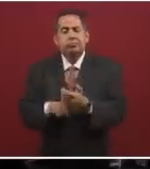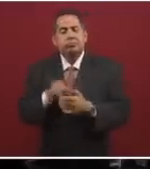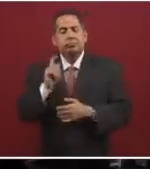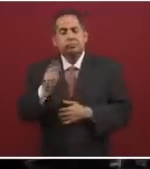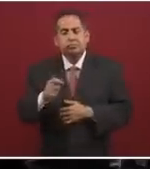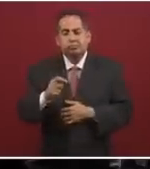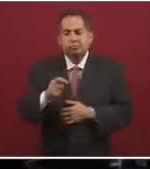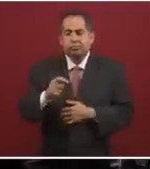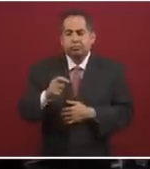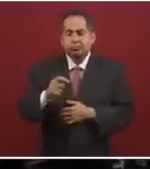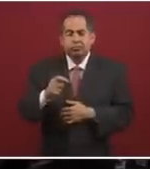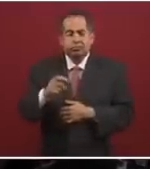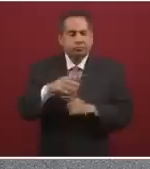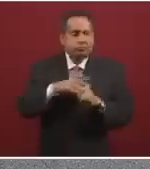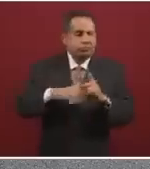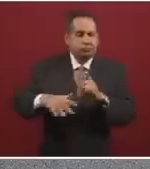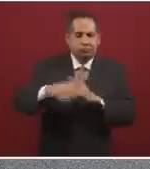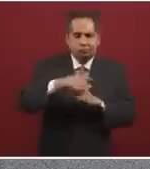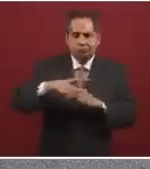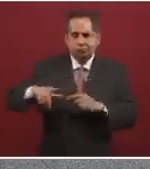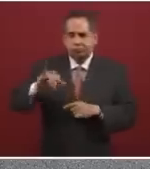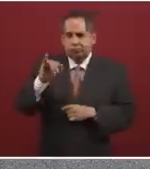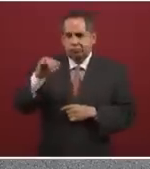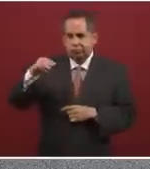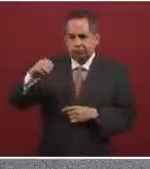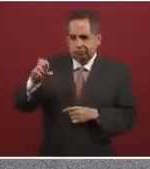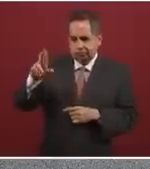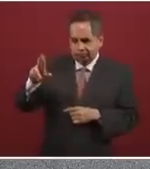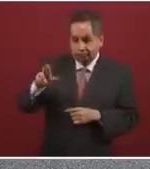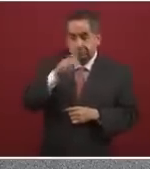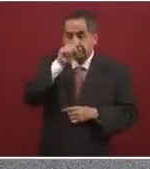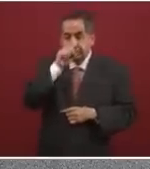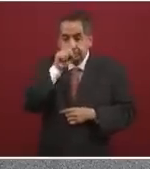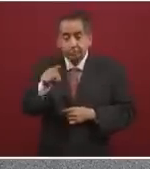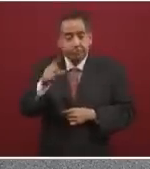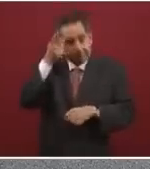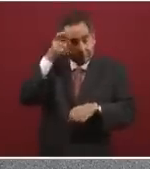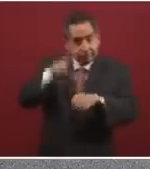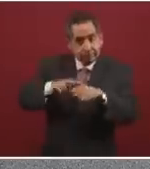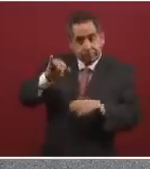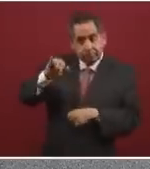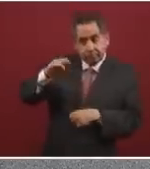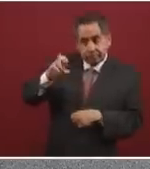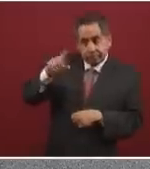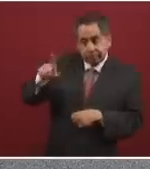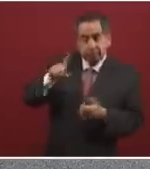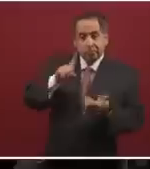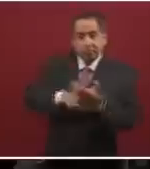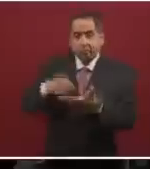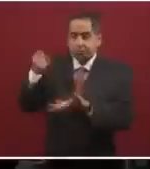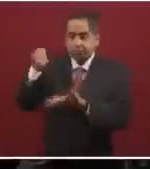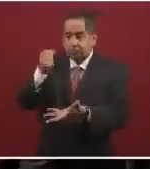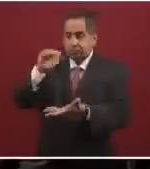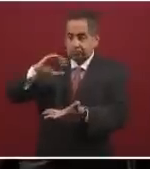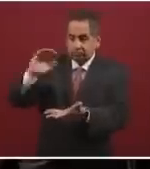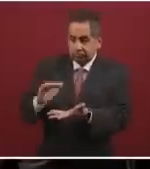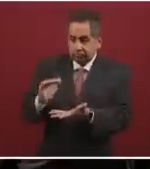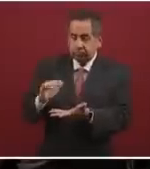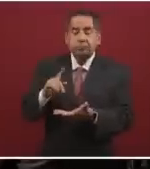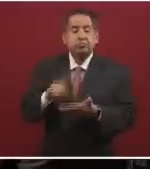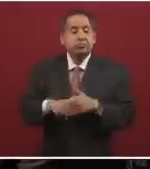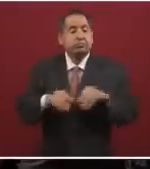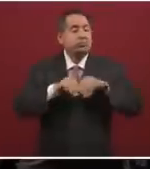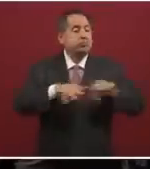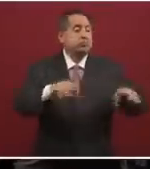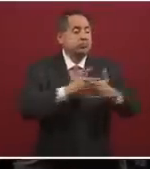6,000. Que es el medio del Estado. Sí. Y ayer la propia directora del IMER dice que por restricción presupuestal se van a dejar de transmitir